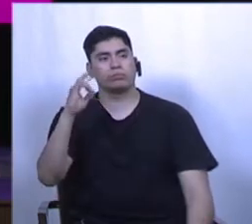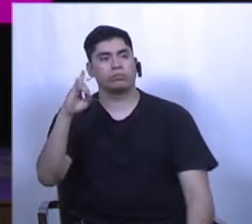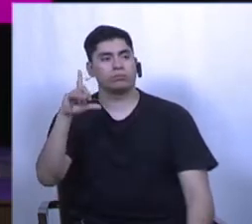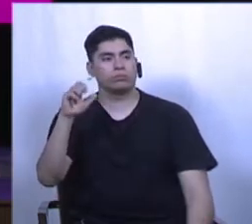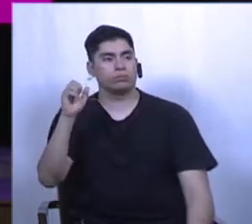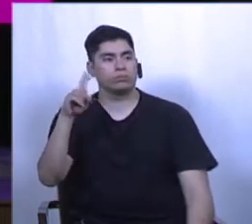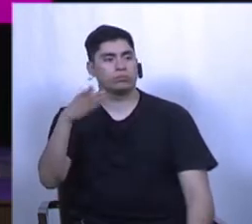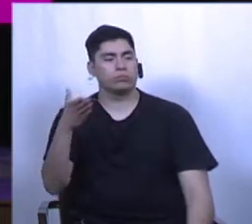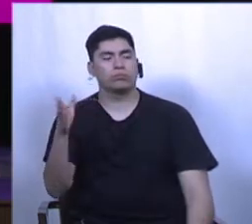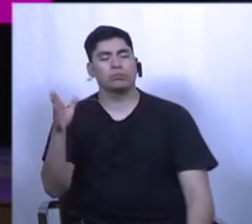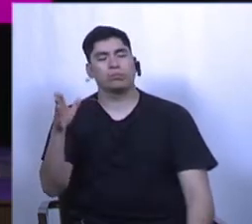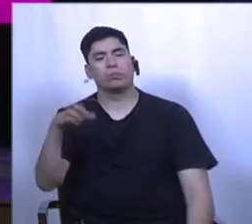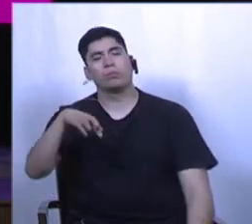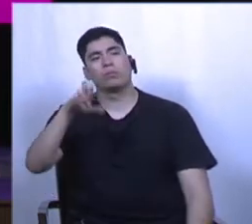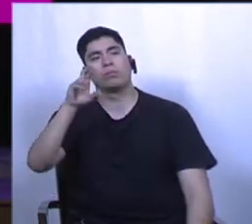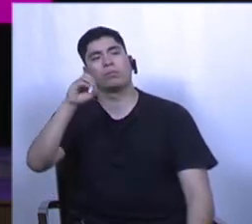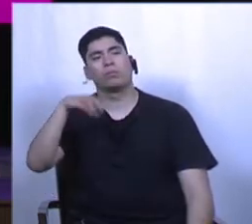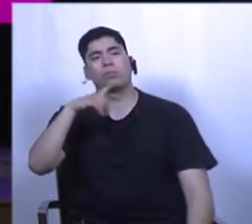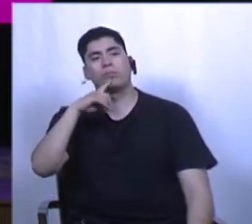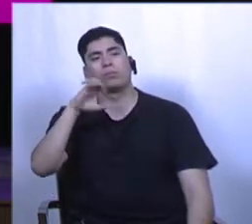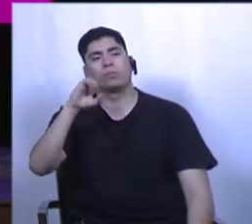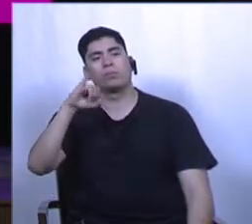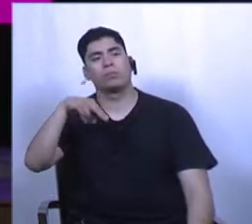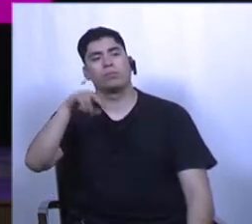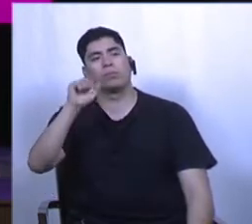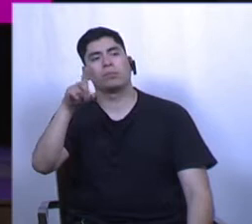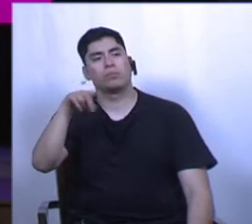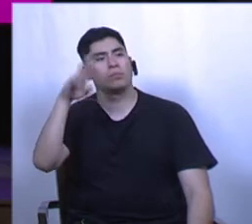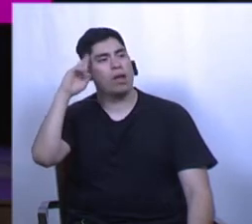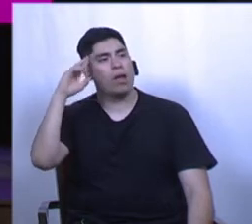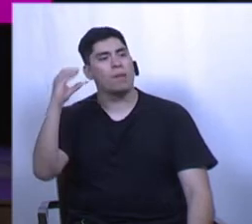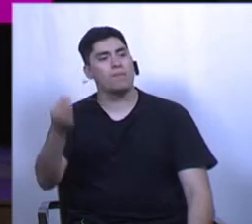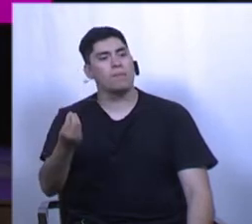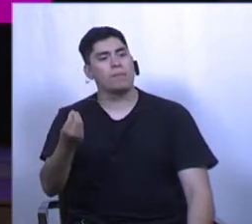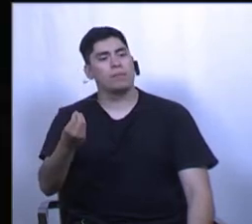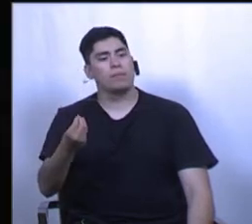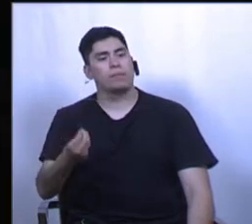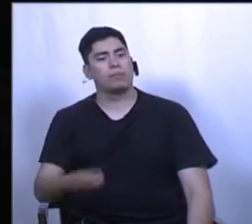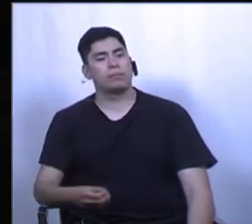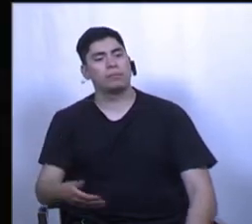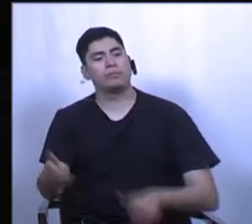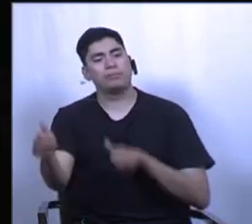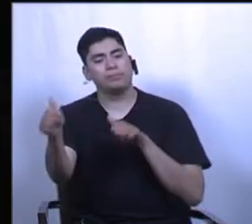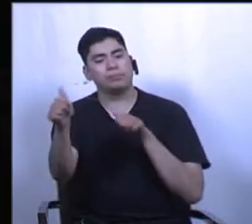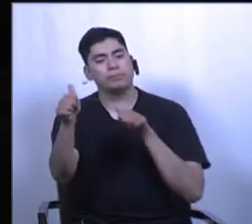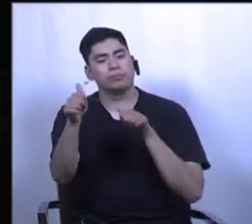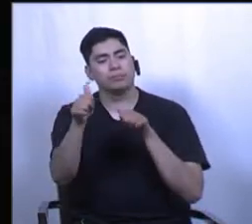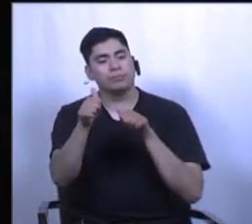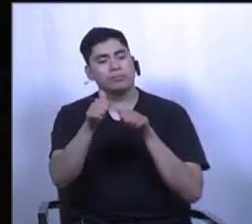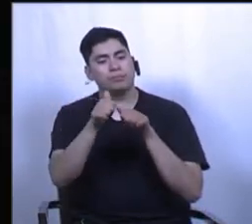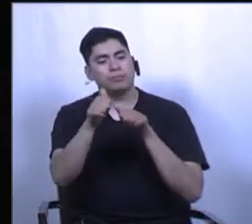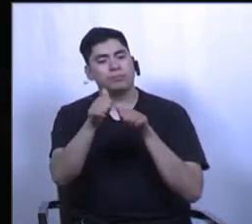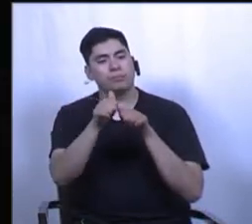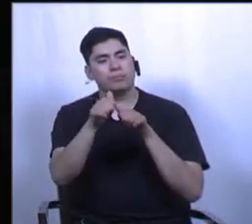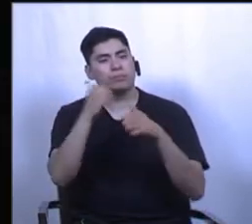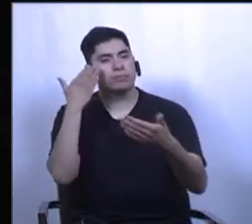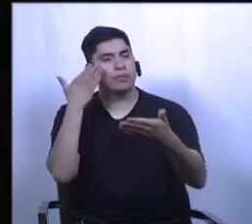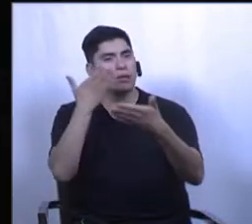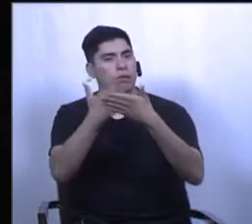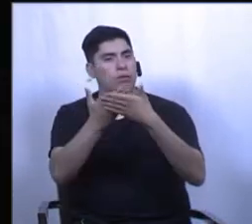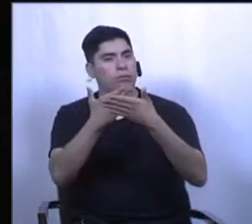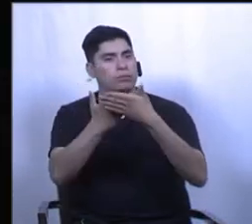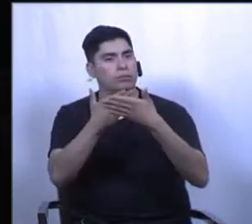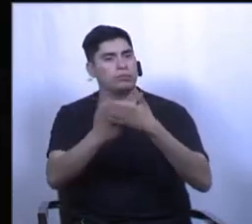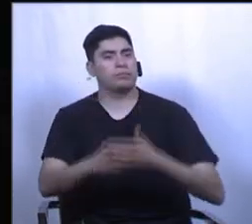distintas proteínas asociadas. Pero tratar de acercarse o enfocarse en estas